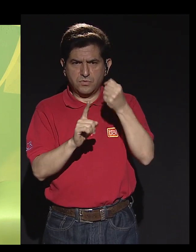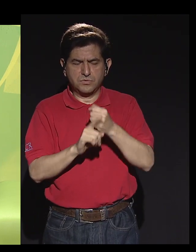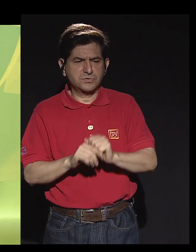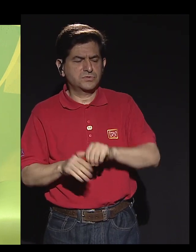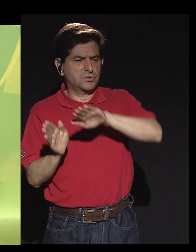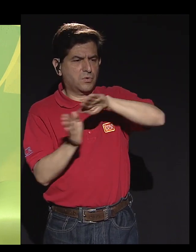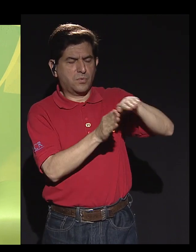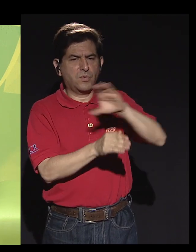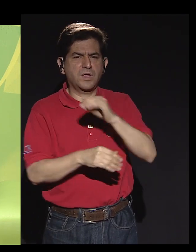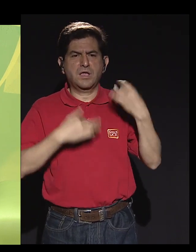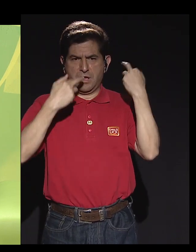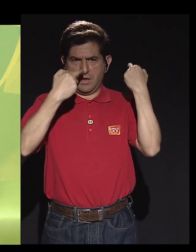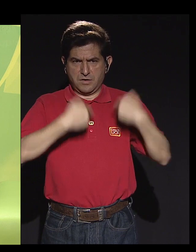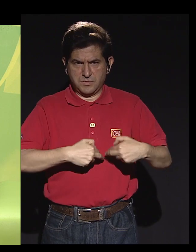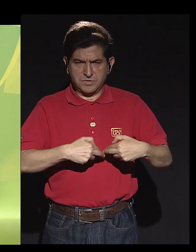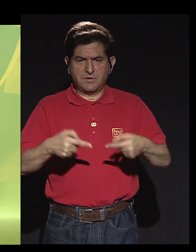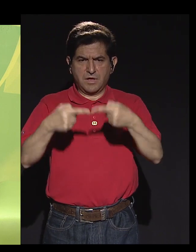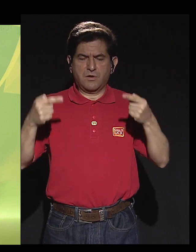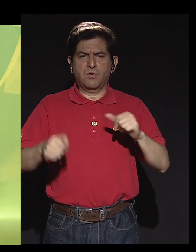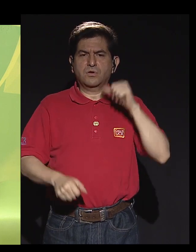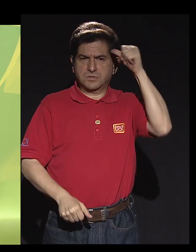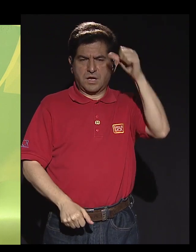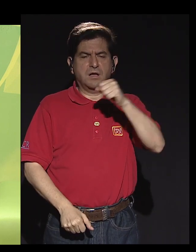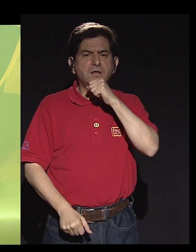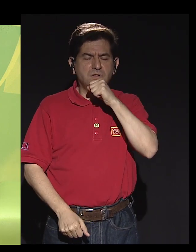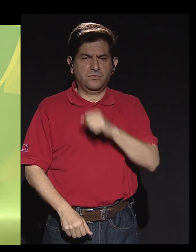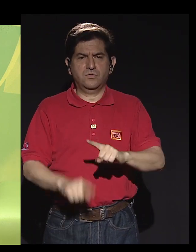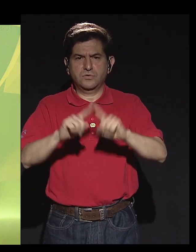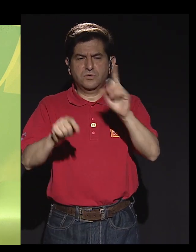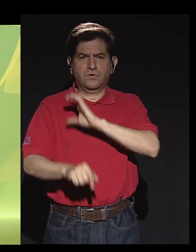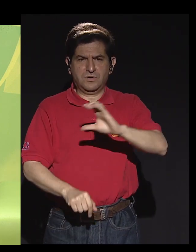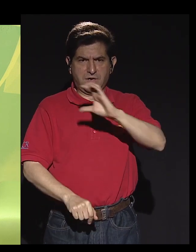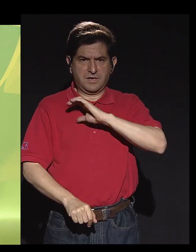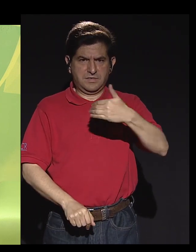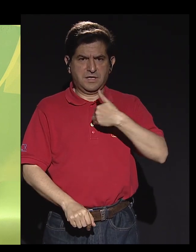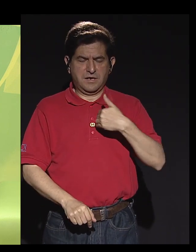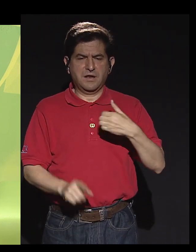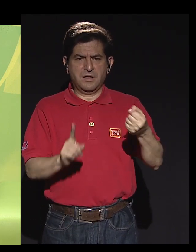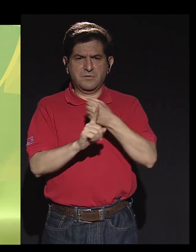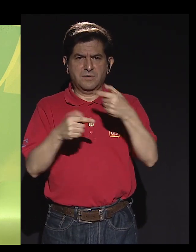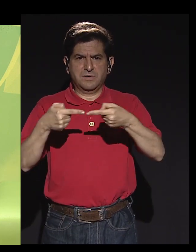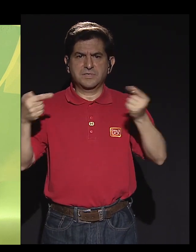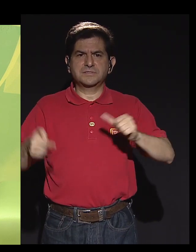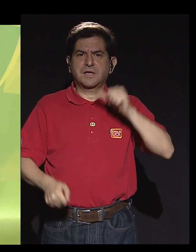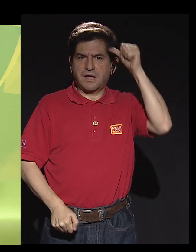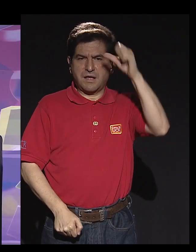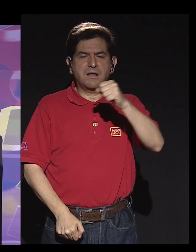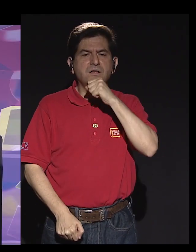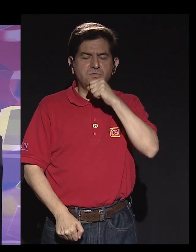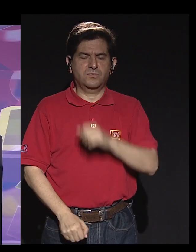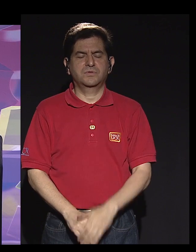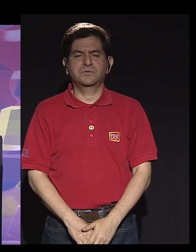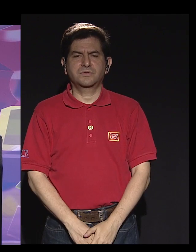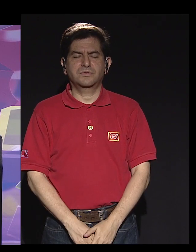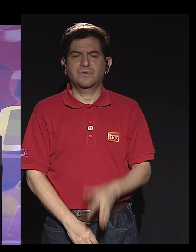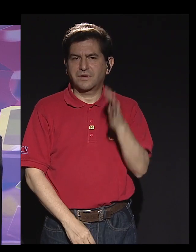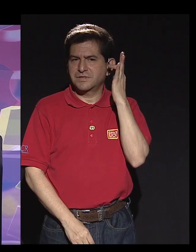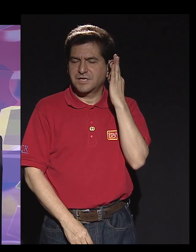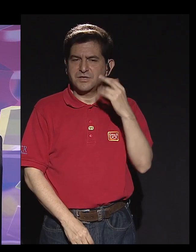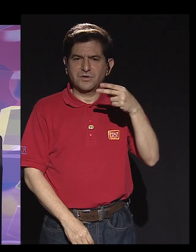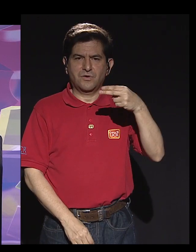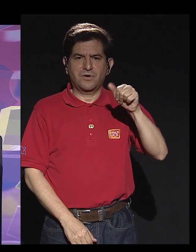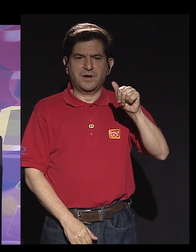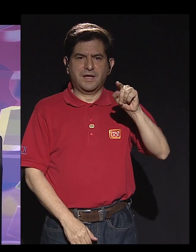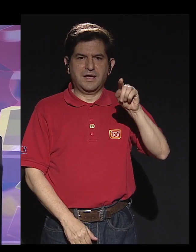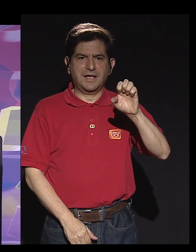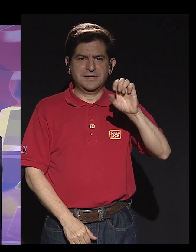maltrato, marginación y negligencia, ¿verdad? Muchas formas o caras que tiene la violencia hacia las personas adultas mayores. Hazel, ¿por